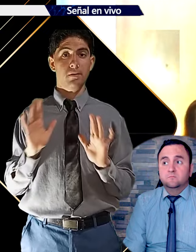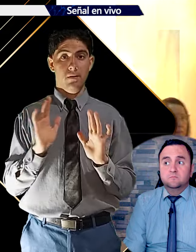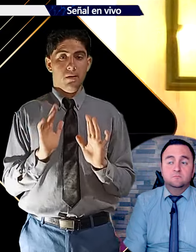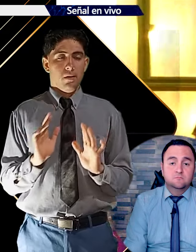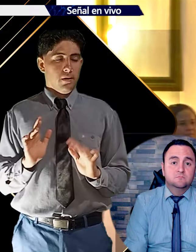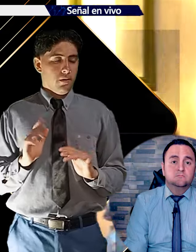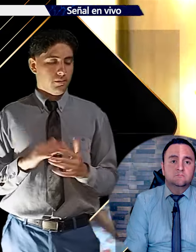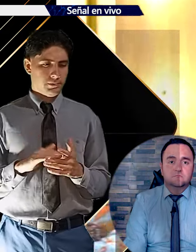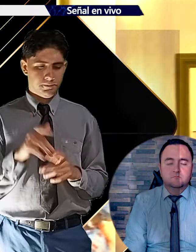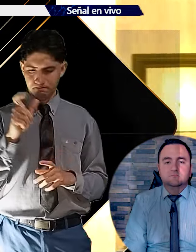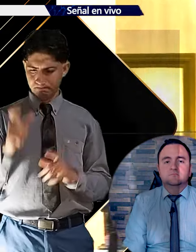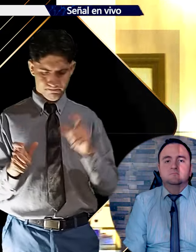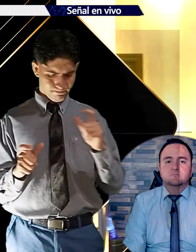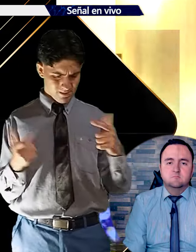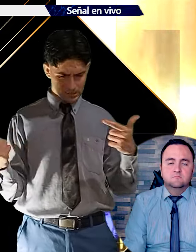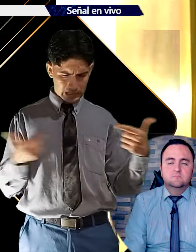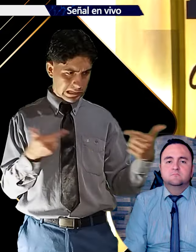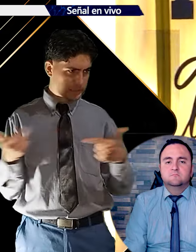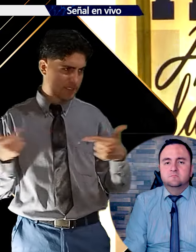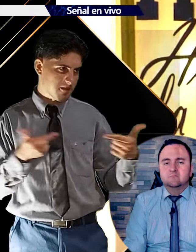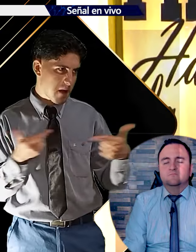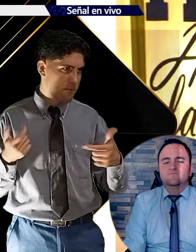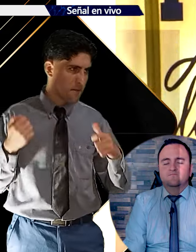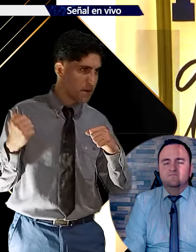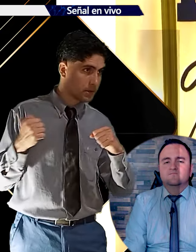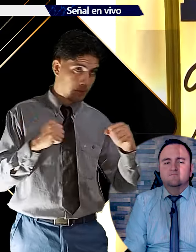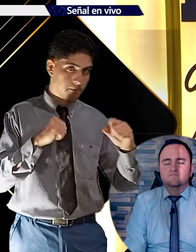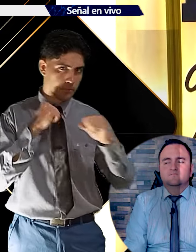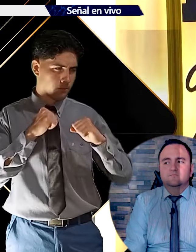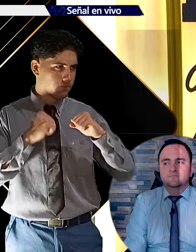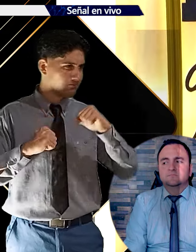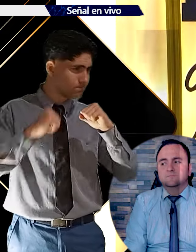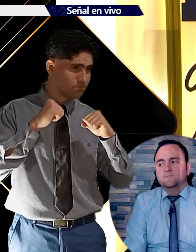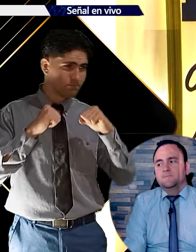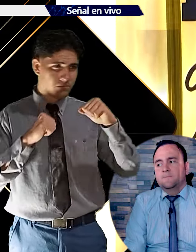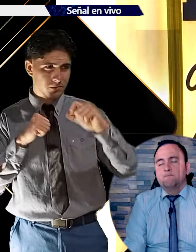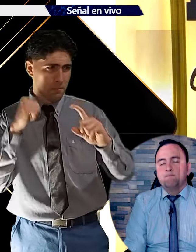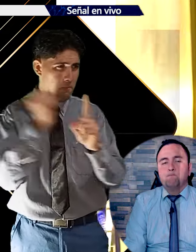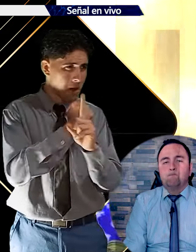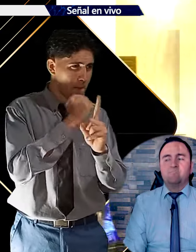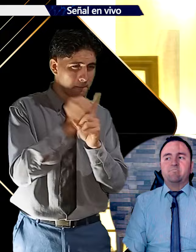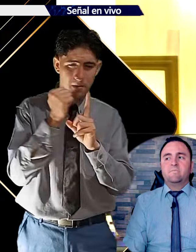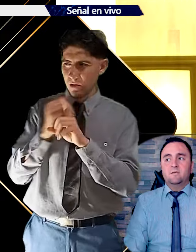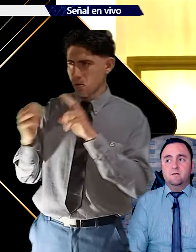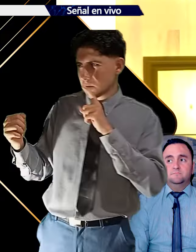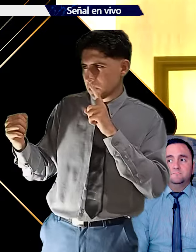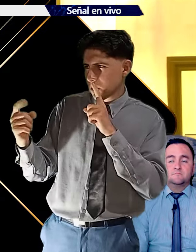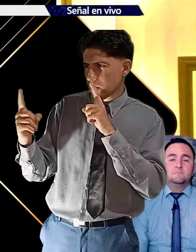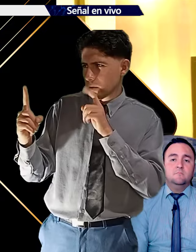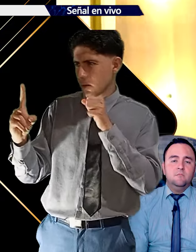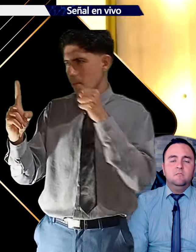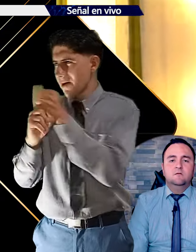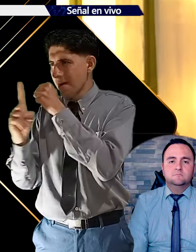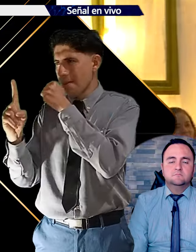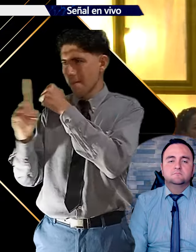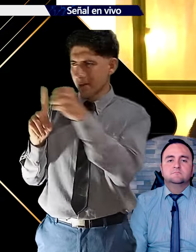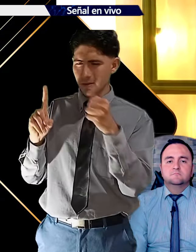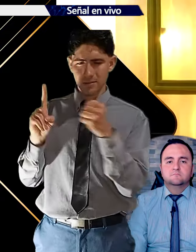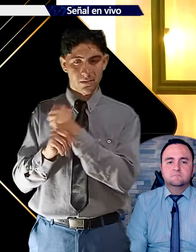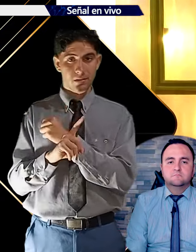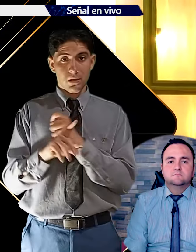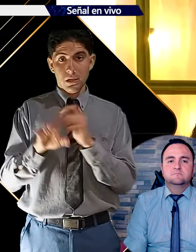Cuando dos personas están peleándose, siempre hay un ganador y un perdedor. ¿Es así o no? Entonces, cuando uno de los dos